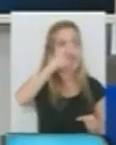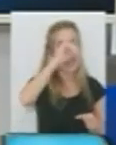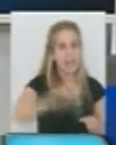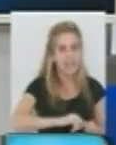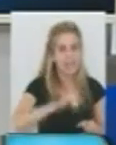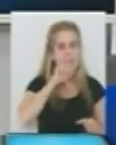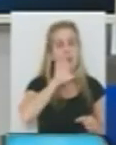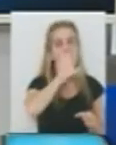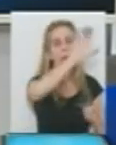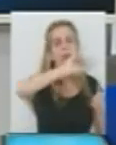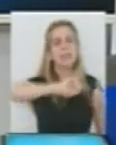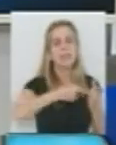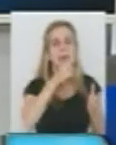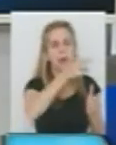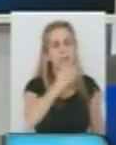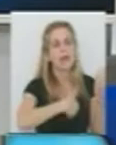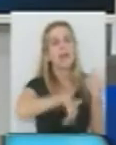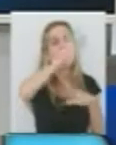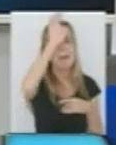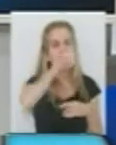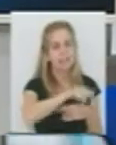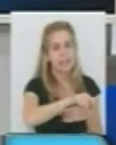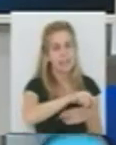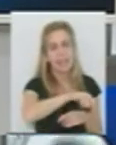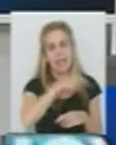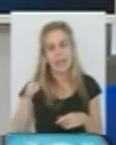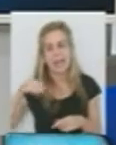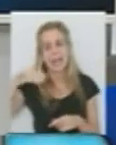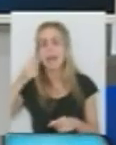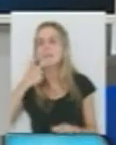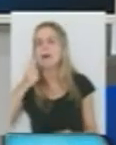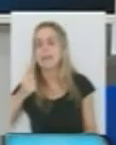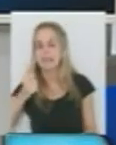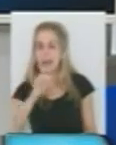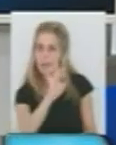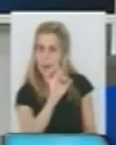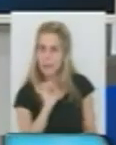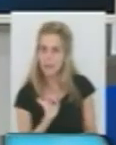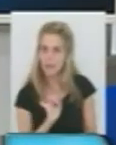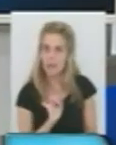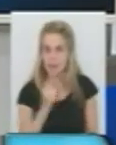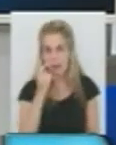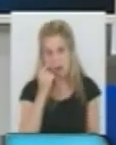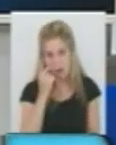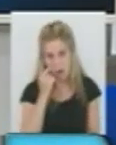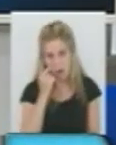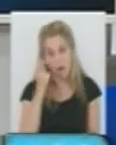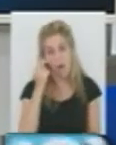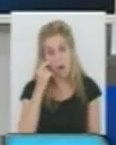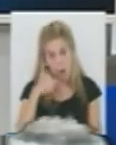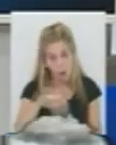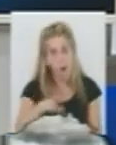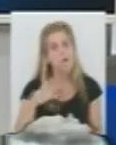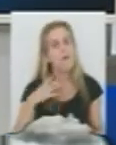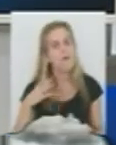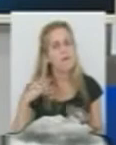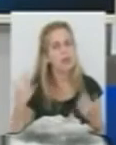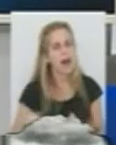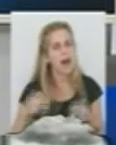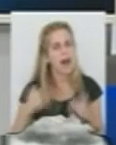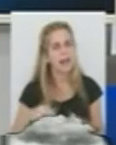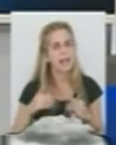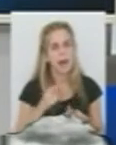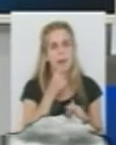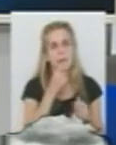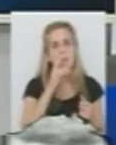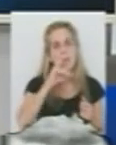Área urbana, suburbana, más complicado. Yo digo, ojo con el efecto volatilidad. Ya que hablamos de